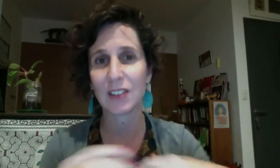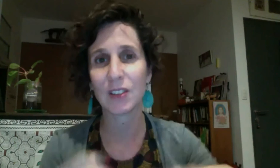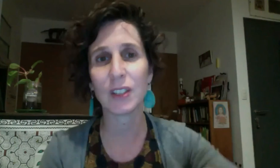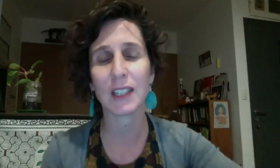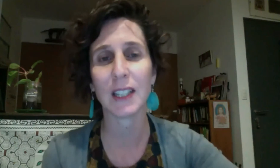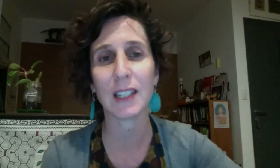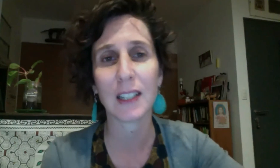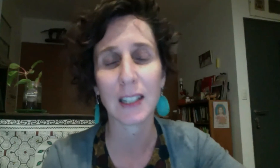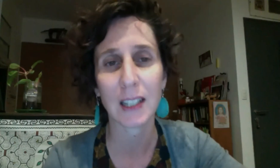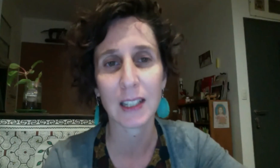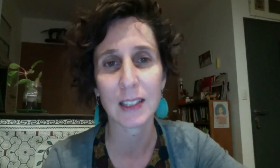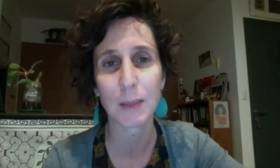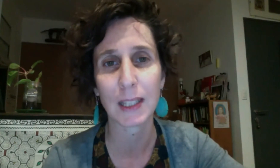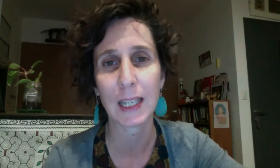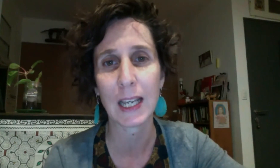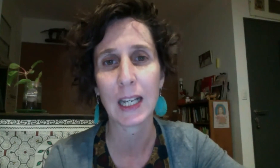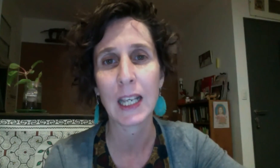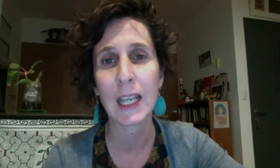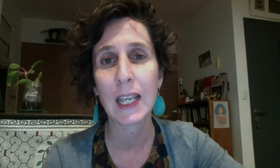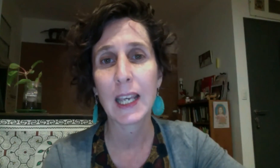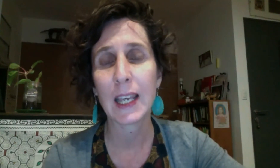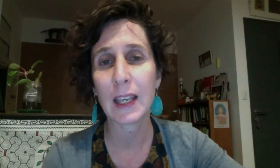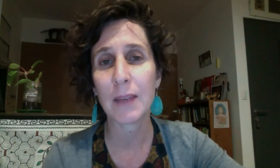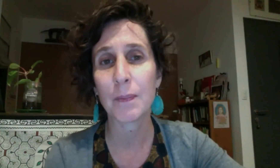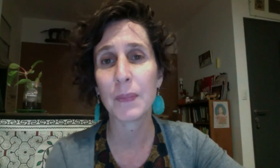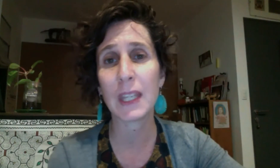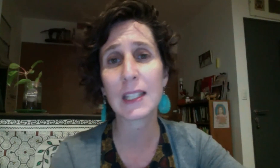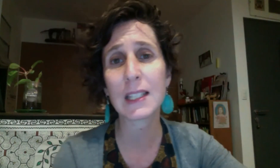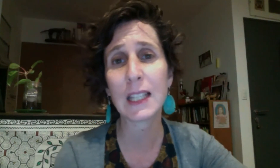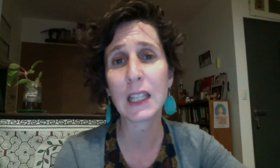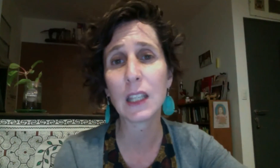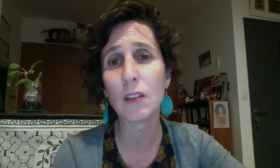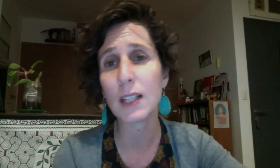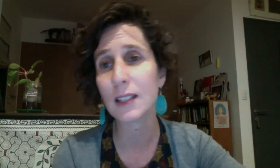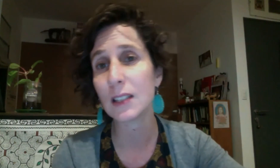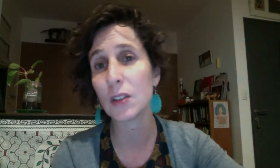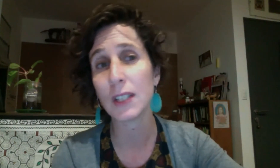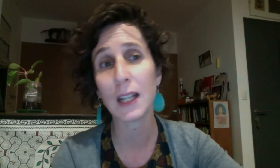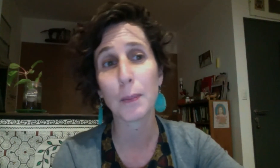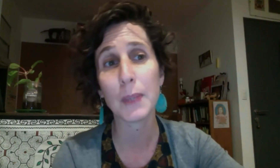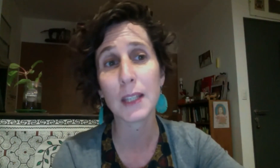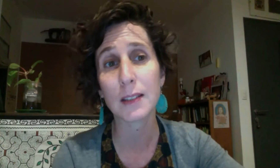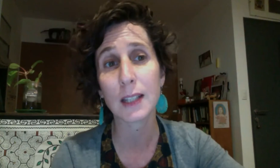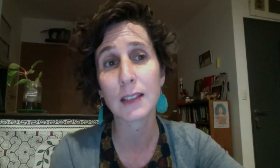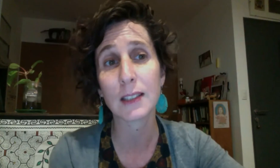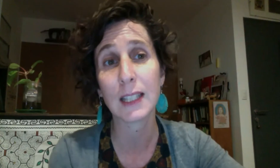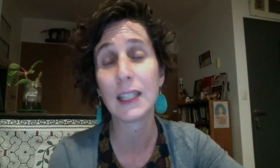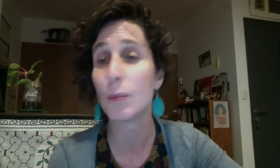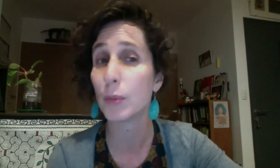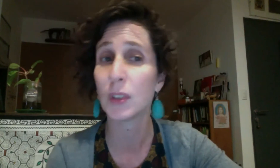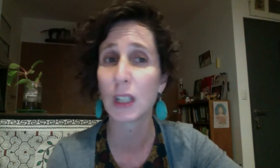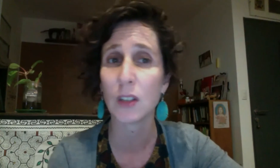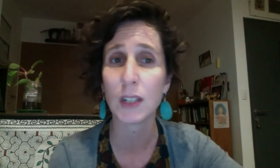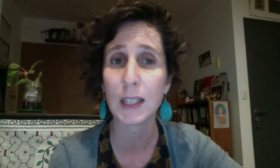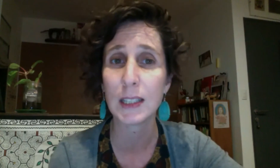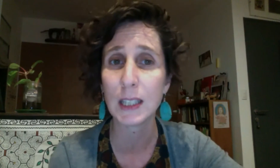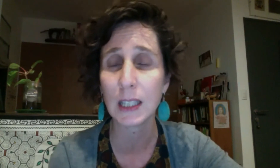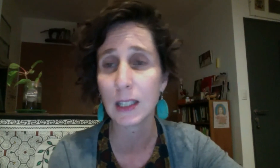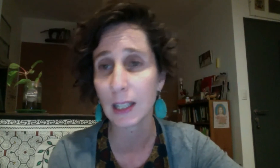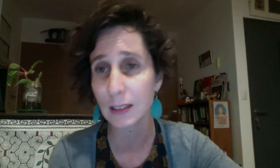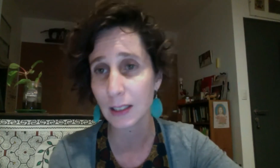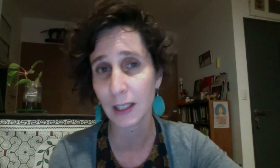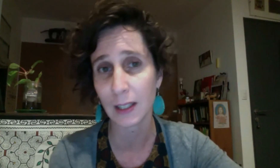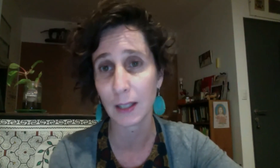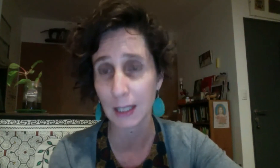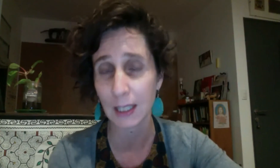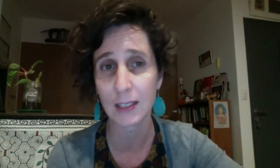enlaza, ¿no? en este material. Y en ese sentido, la selección de las piezas de tiempos y regiones